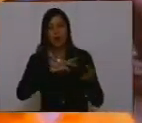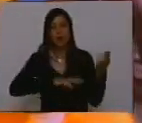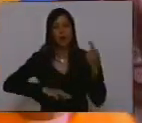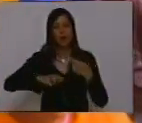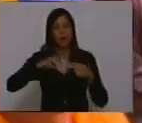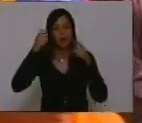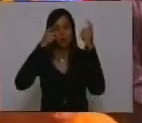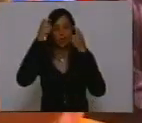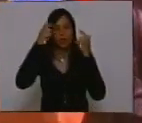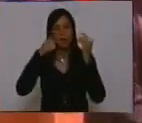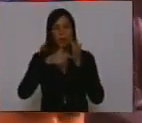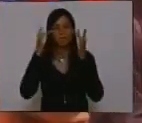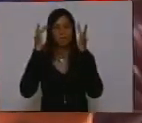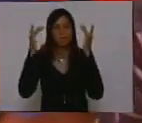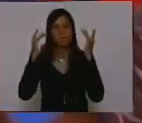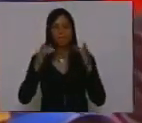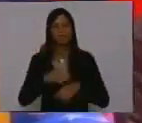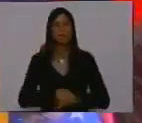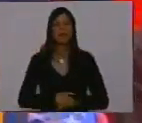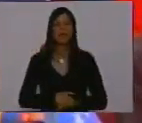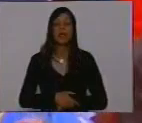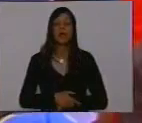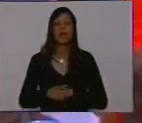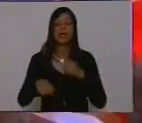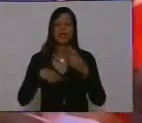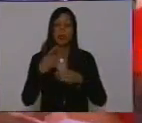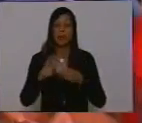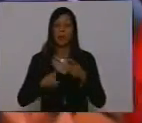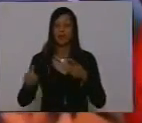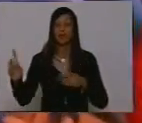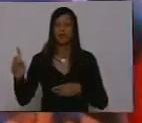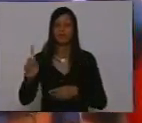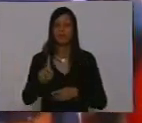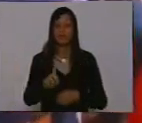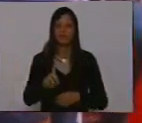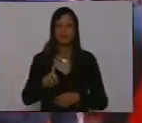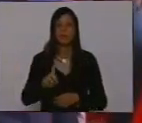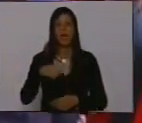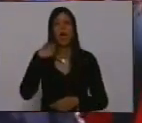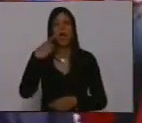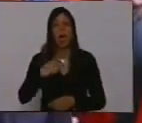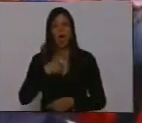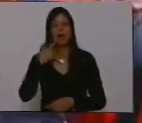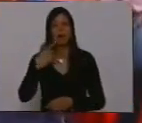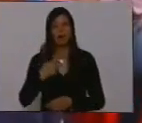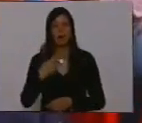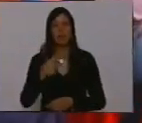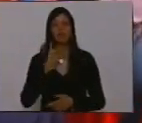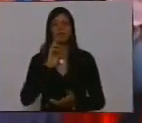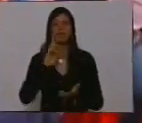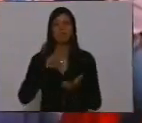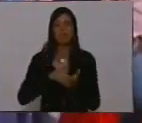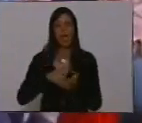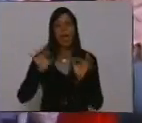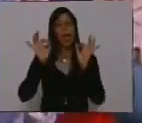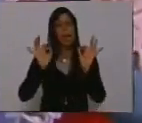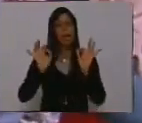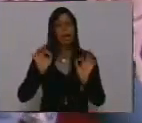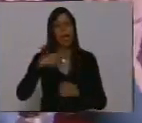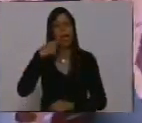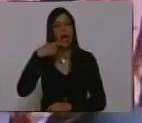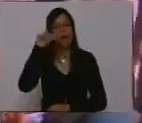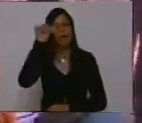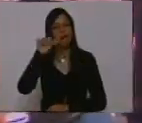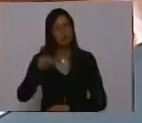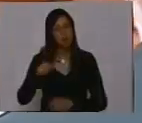de Chávez. Al mismo tiempo, le concedió el derecho de palabra y el uso de la tribuna de oradores para llevar un mensaje especial a este